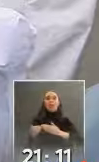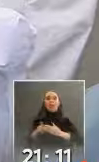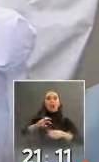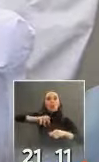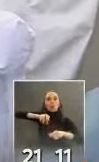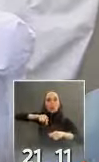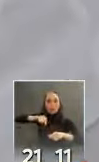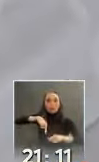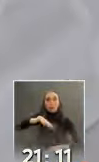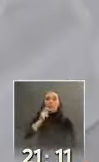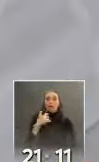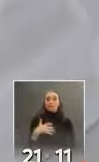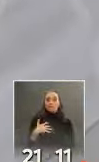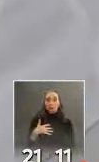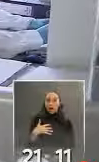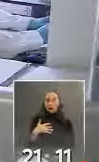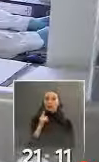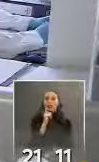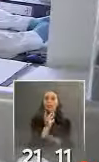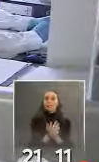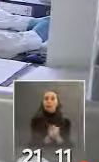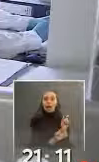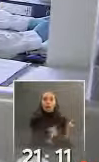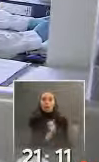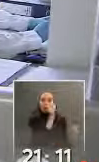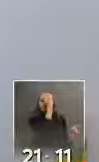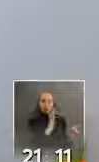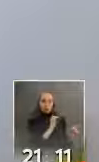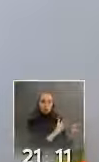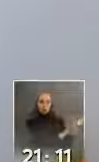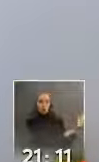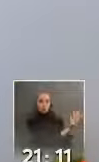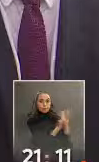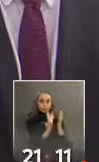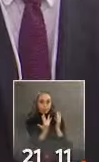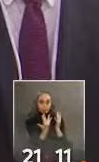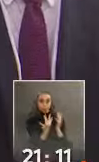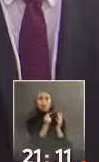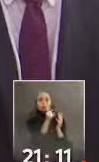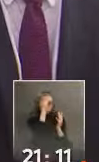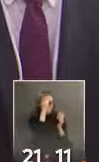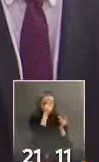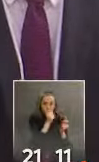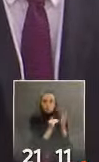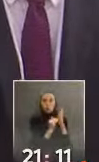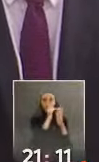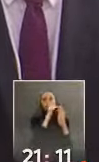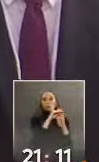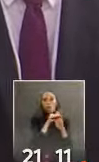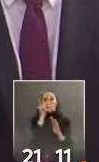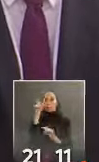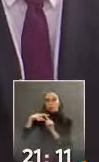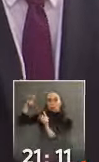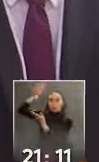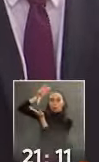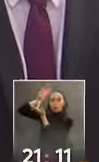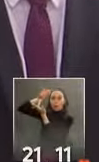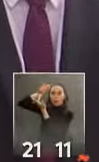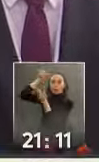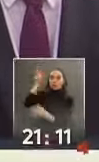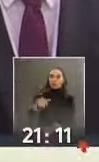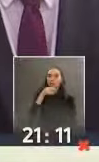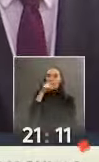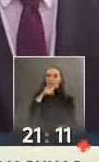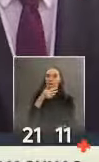más valoran es contar con los equipos nacionales que consideran de alto nivel. Que un extranjero o que otro país diga, aquí